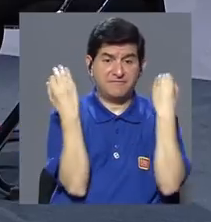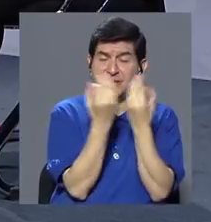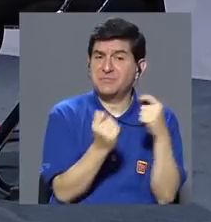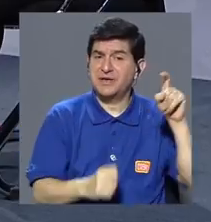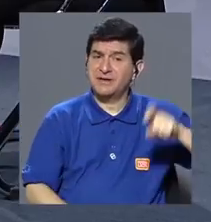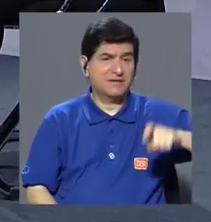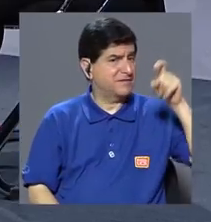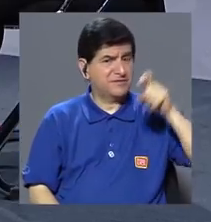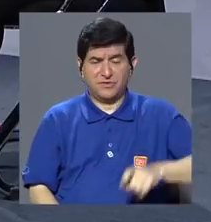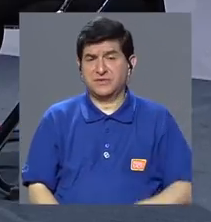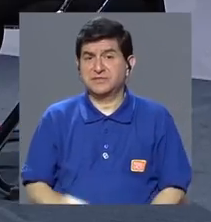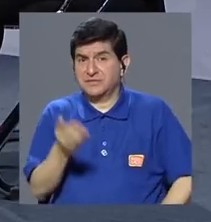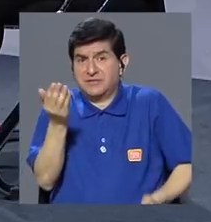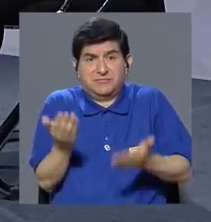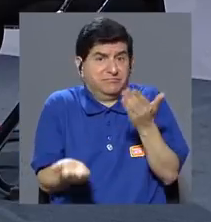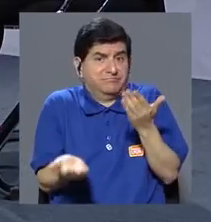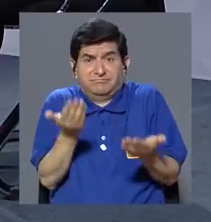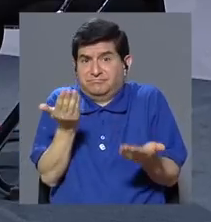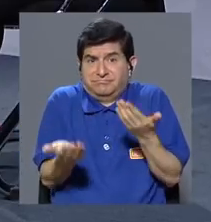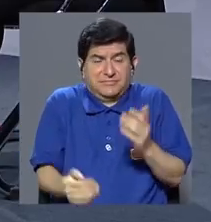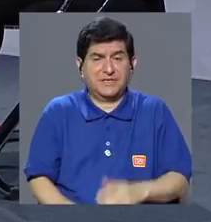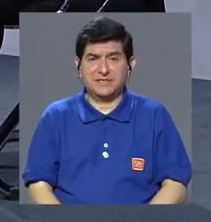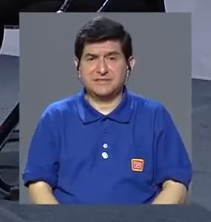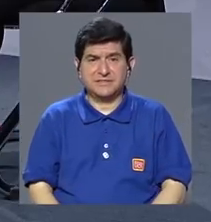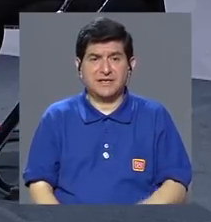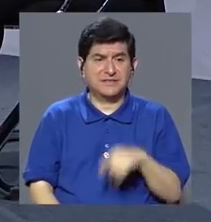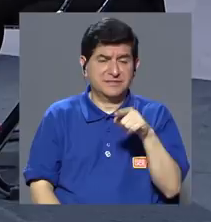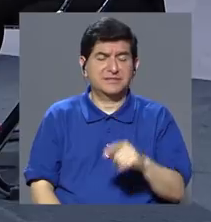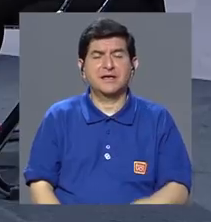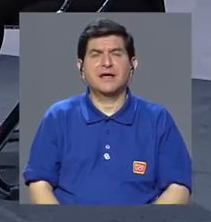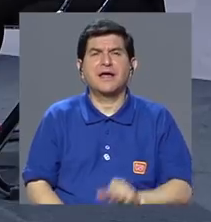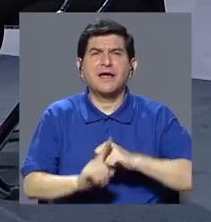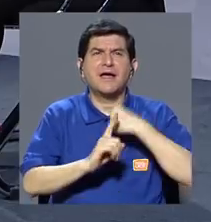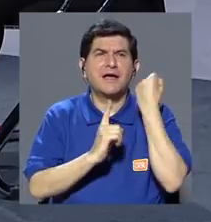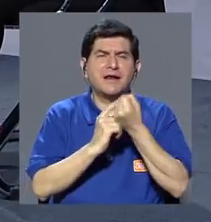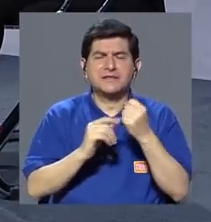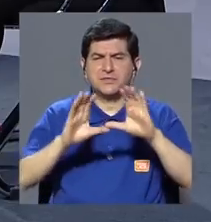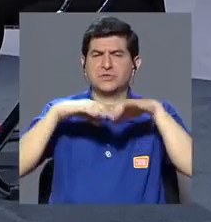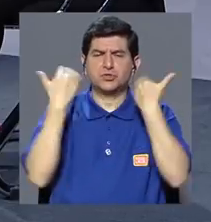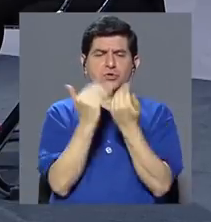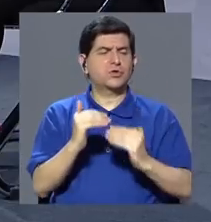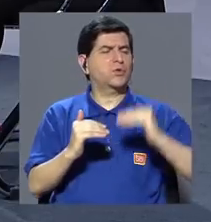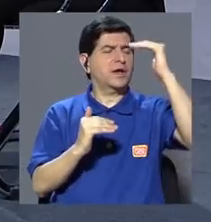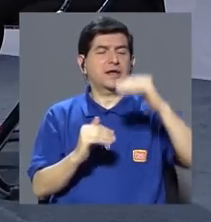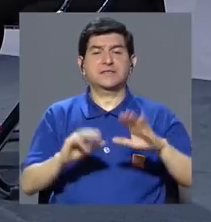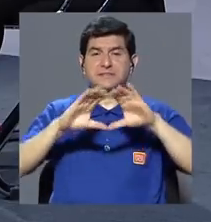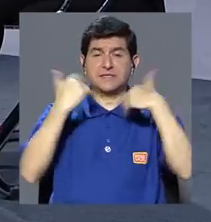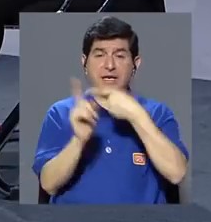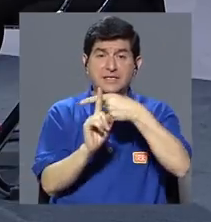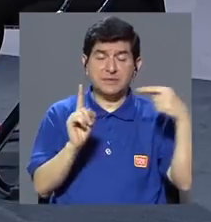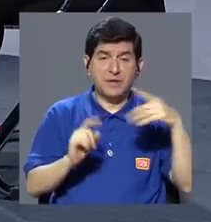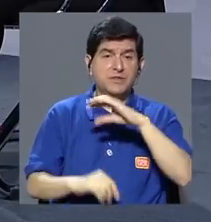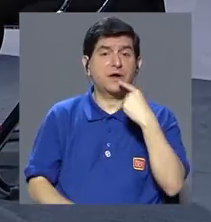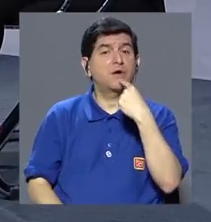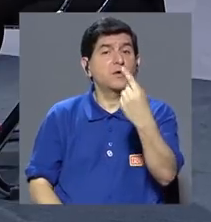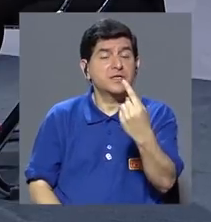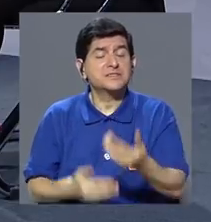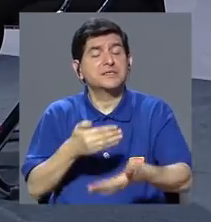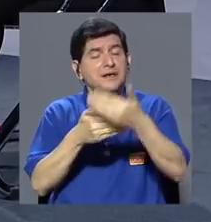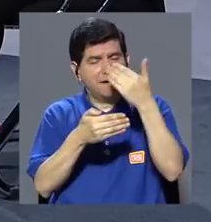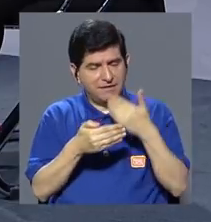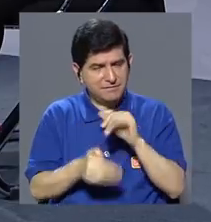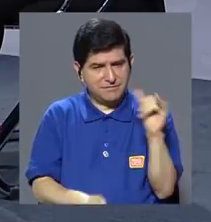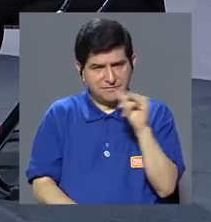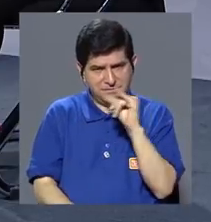no necesariamente se ubican en el rubro de clase alta sino clase media y inclusive como usted me comentaba